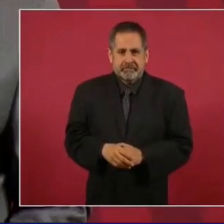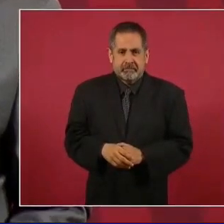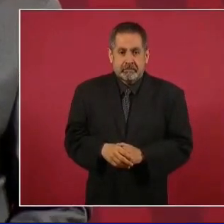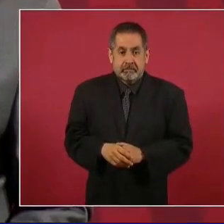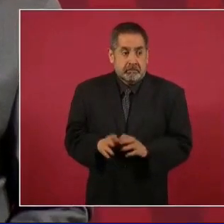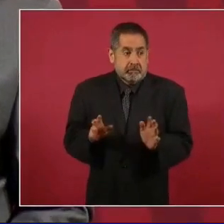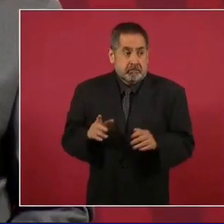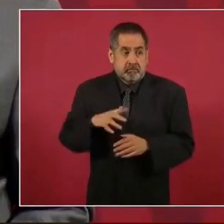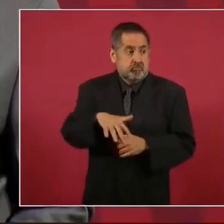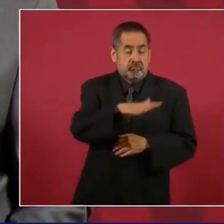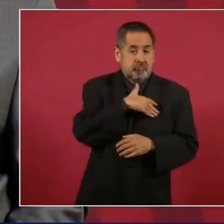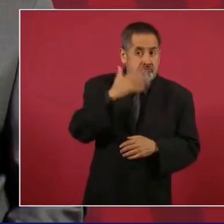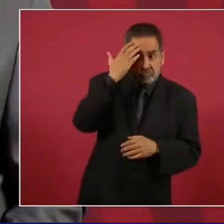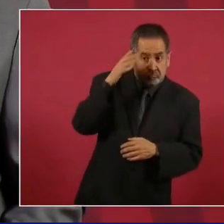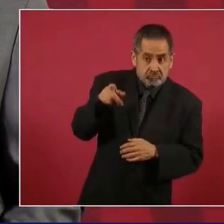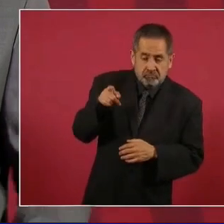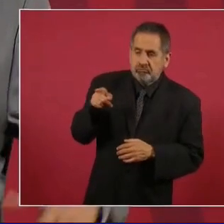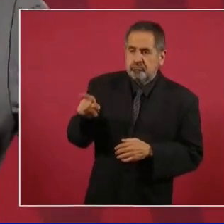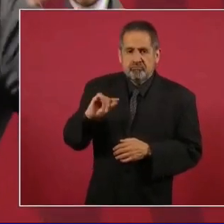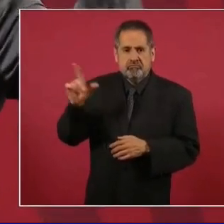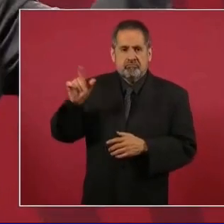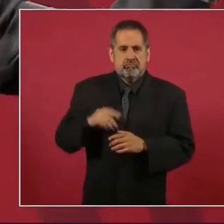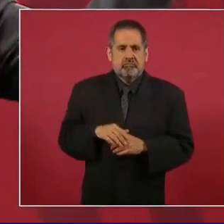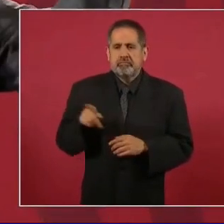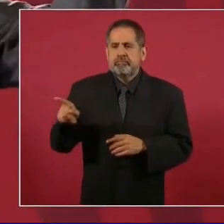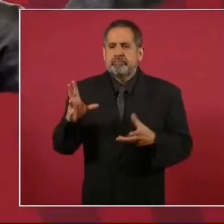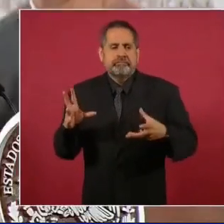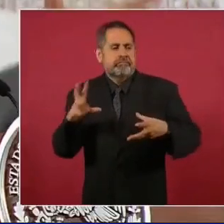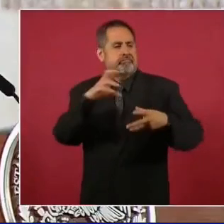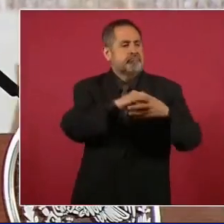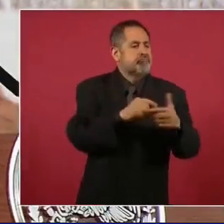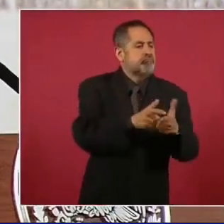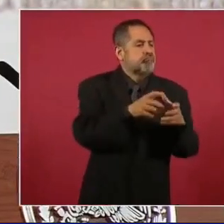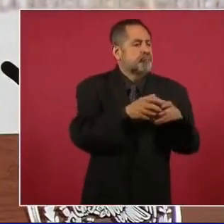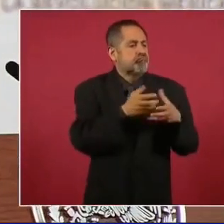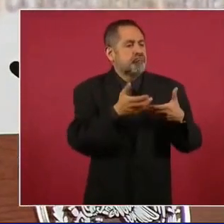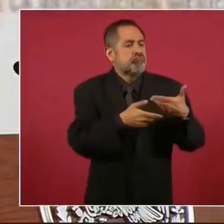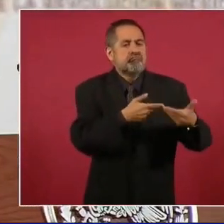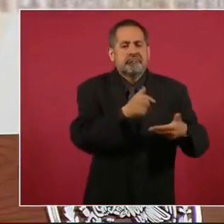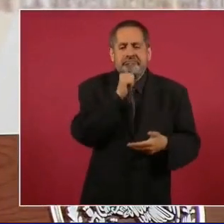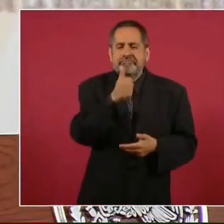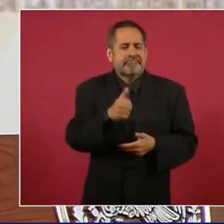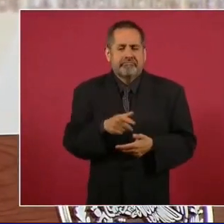desconocido, ¿no? Porque no pertenece